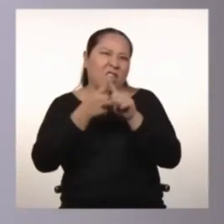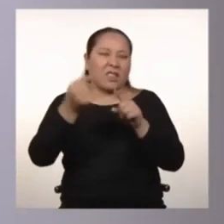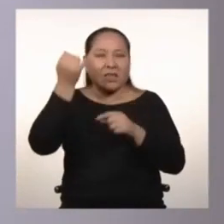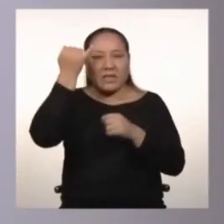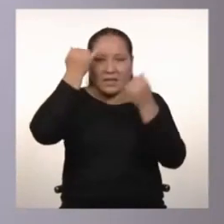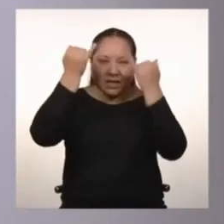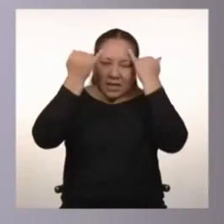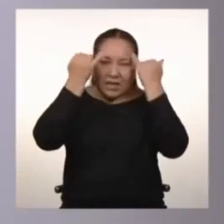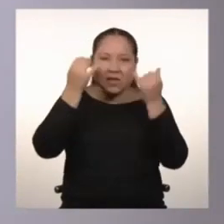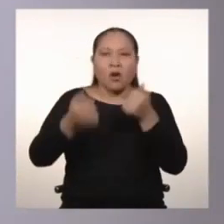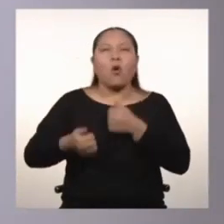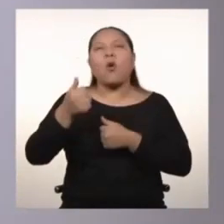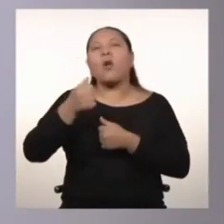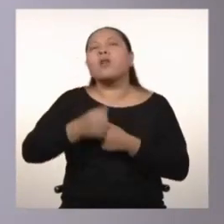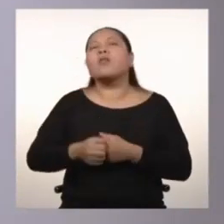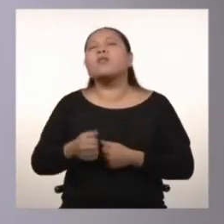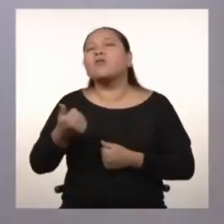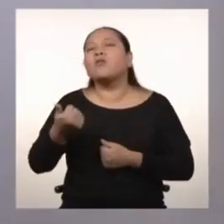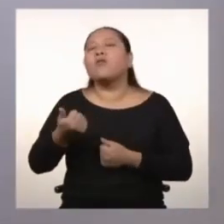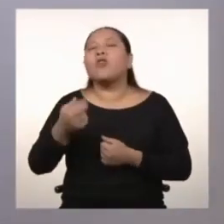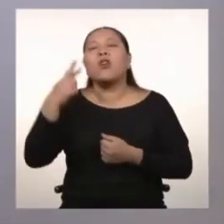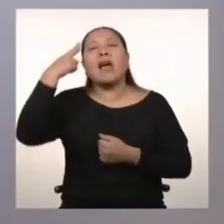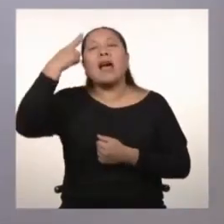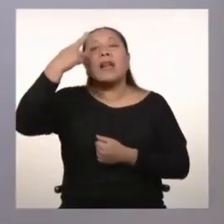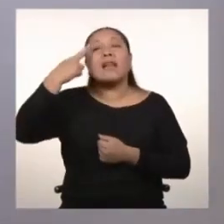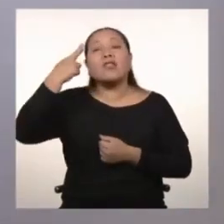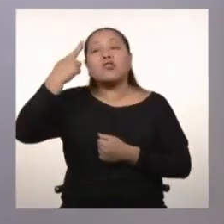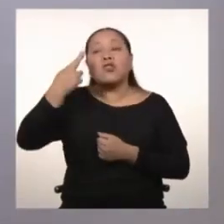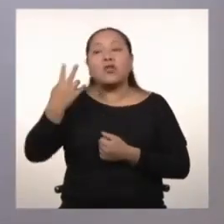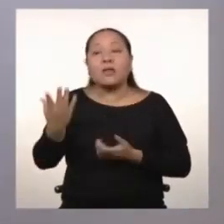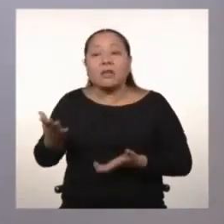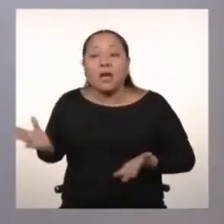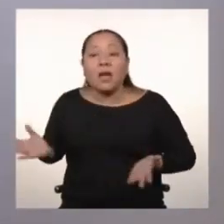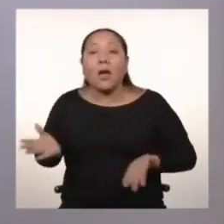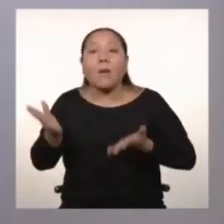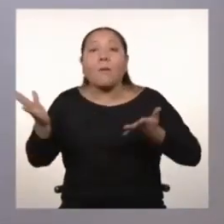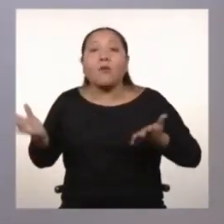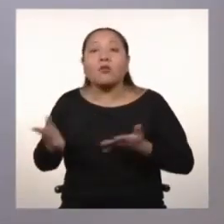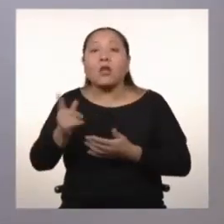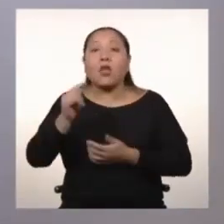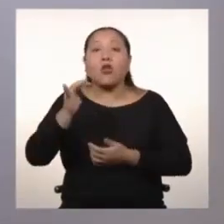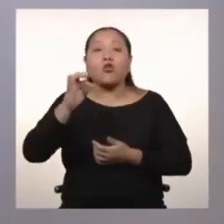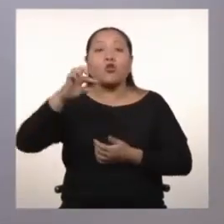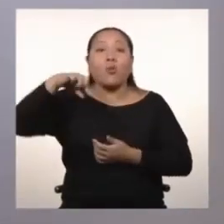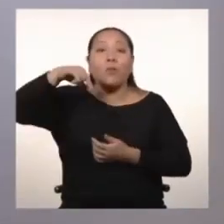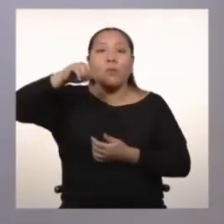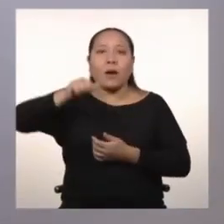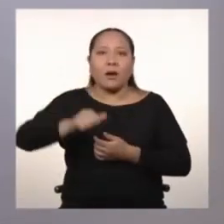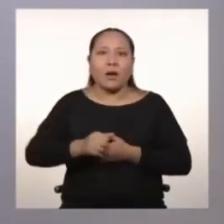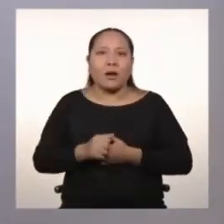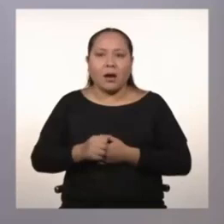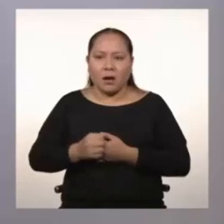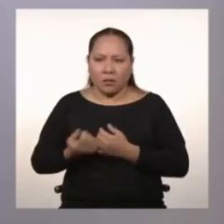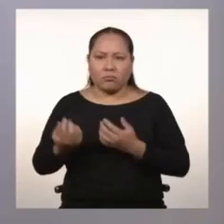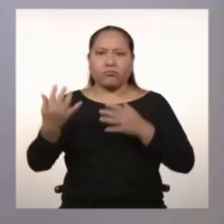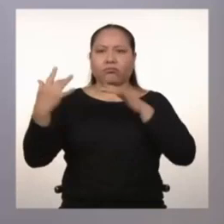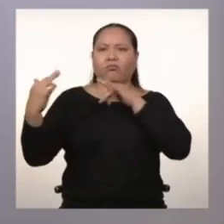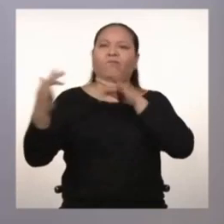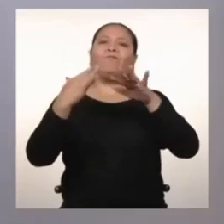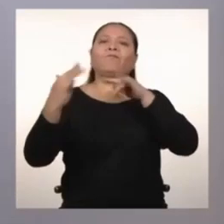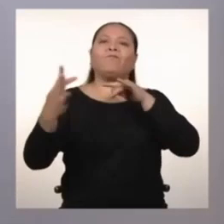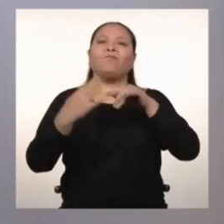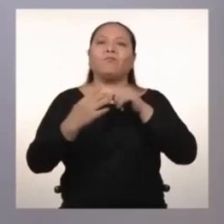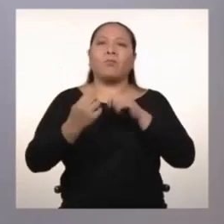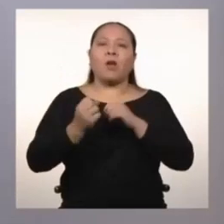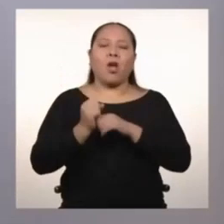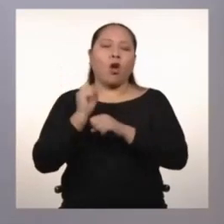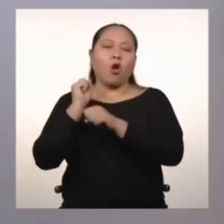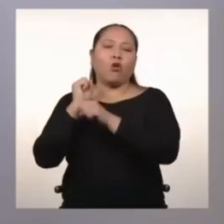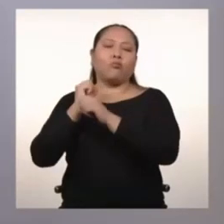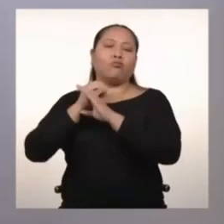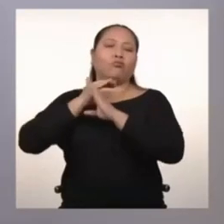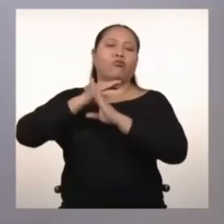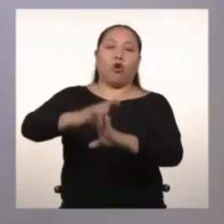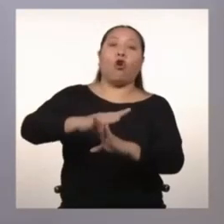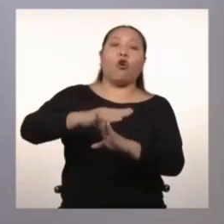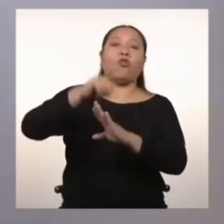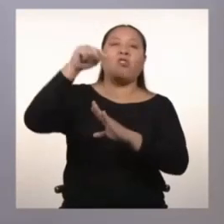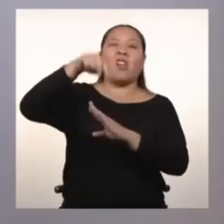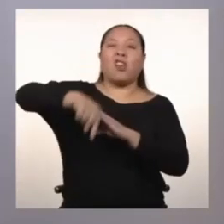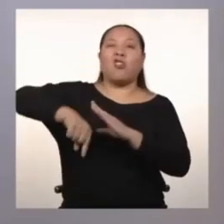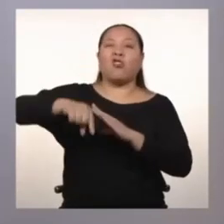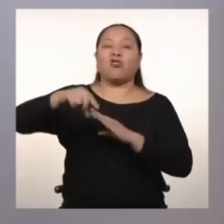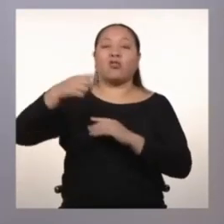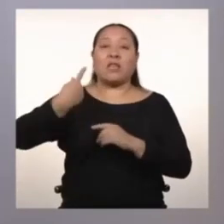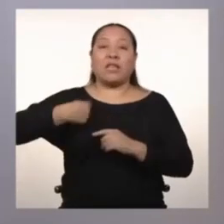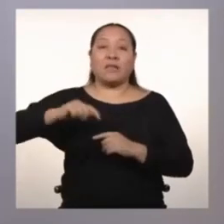las motivaciones y las causas que impulsaron a Túpac Amaru II a emprender la rebelión contra los realistas.